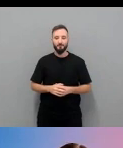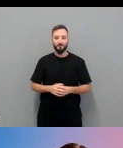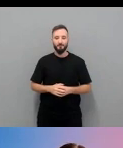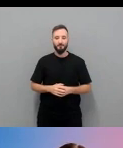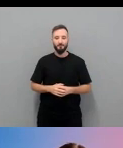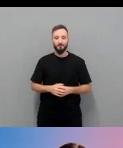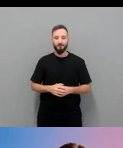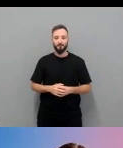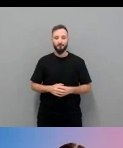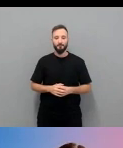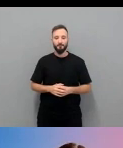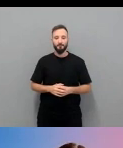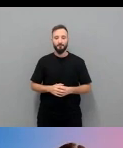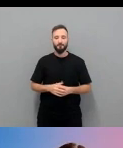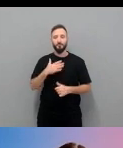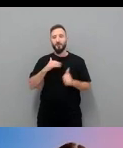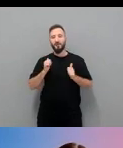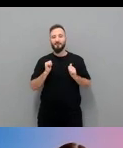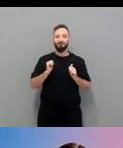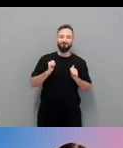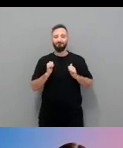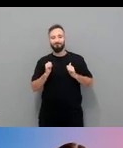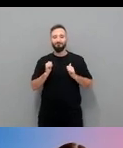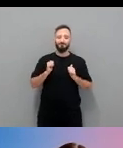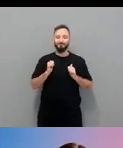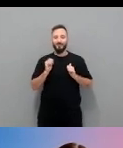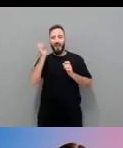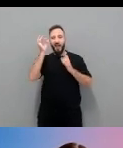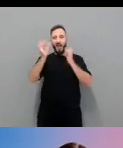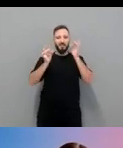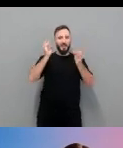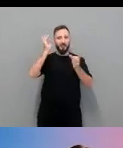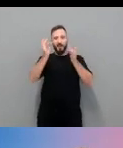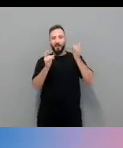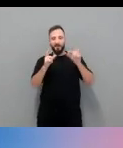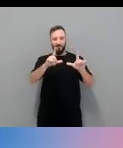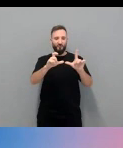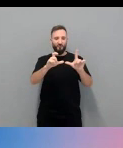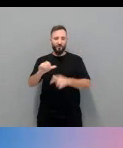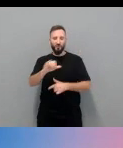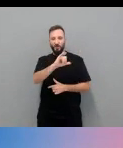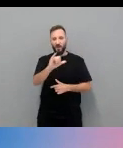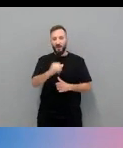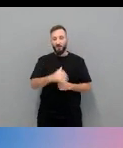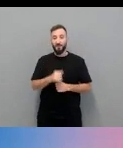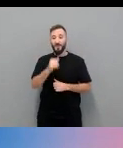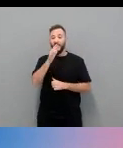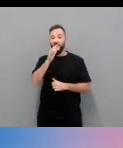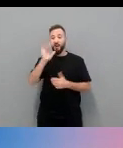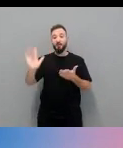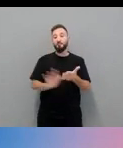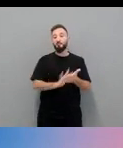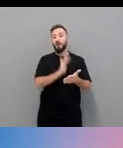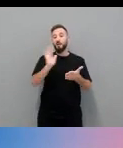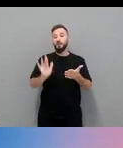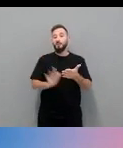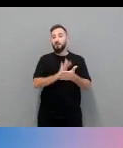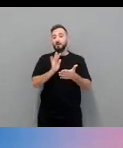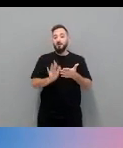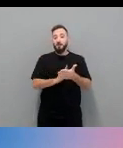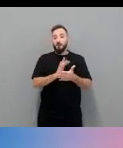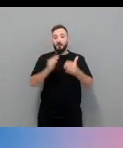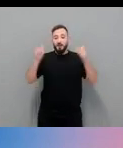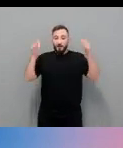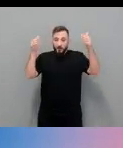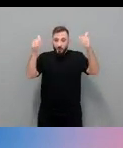de las familias de IAMECER y de las actividades que desarrollamos. Bueno, voy a pasar esto un poco por... voy a entrar